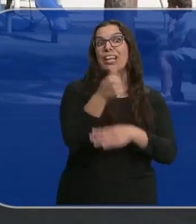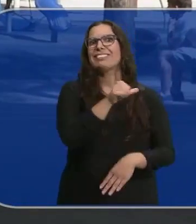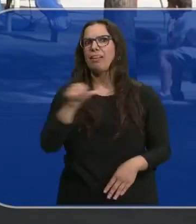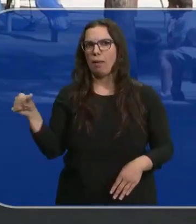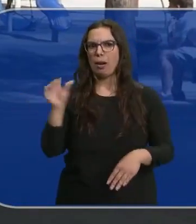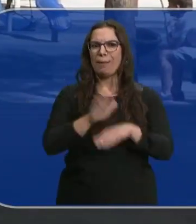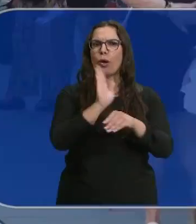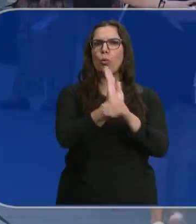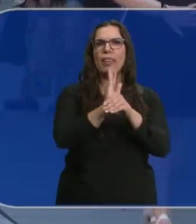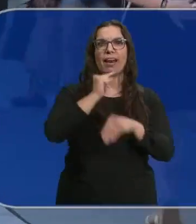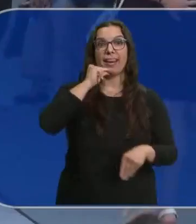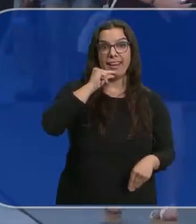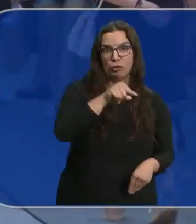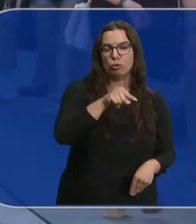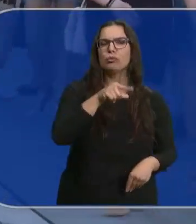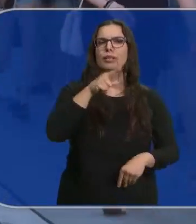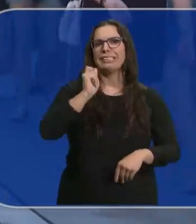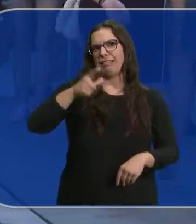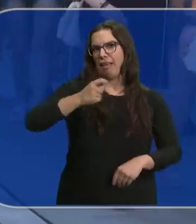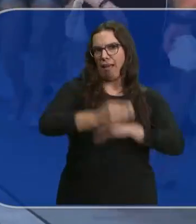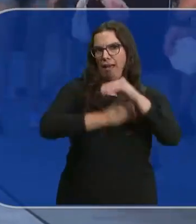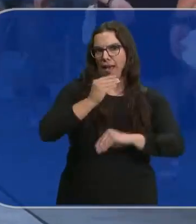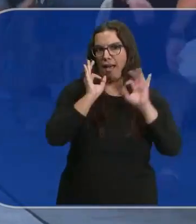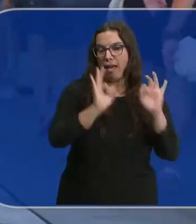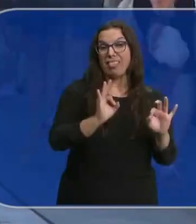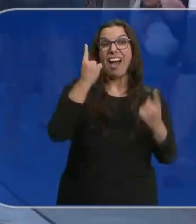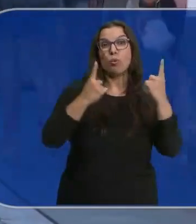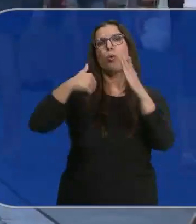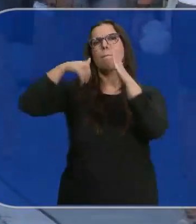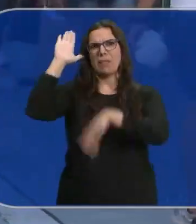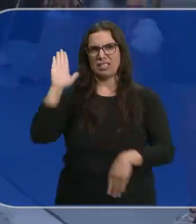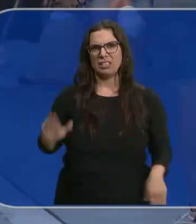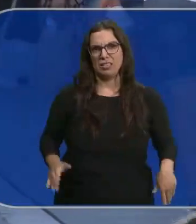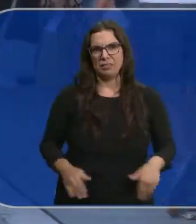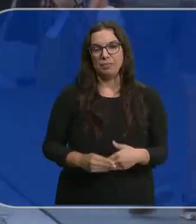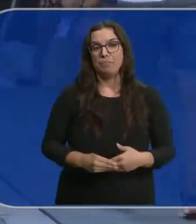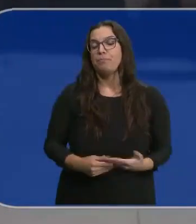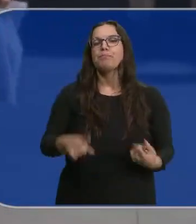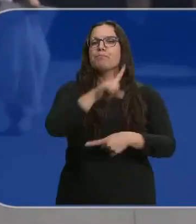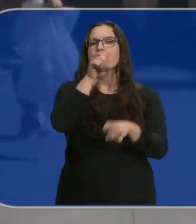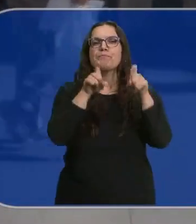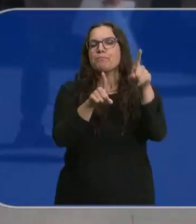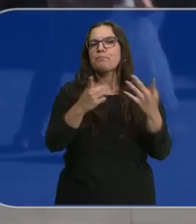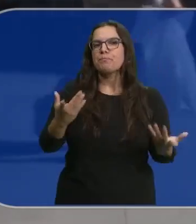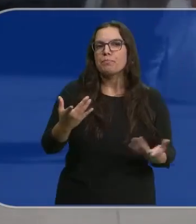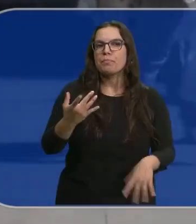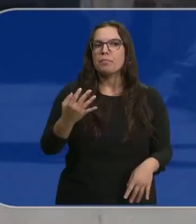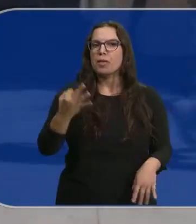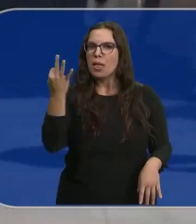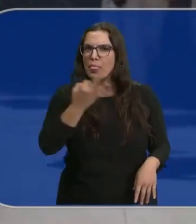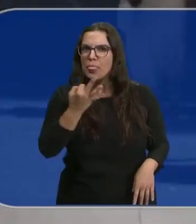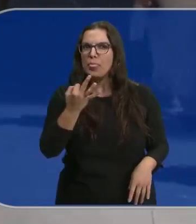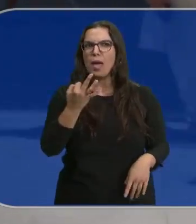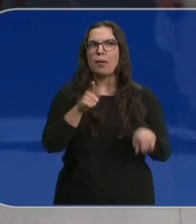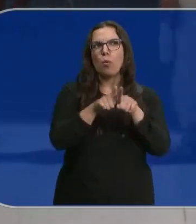al cuidado de sus nietos. Eso es lo habitual, porque hay abuelos que superan con creces esa cifra. La pregunta es, ¿debería